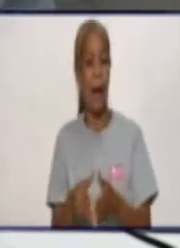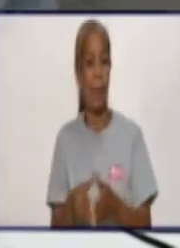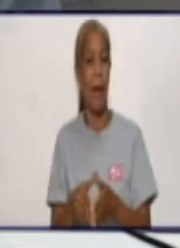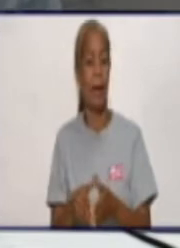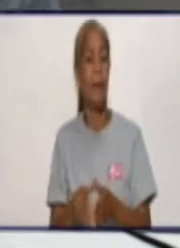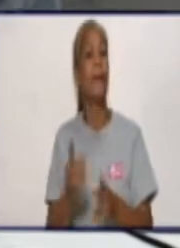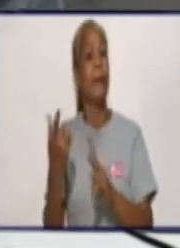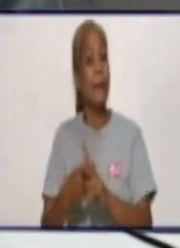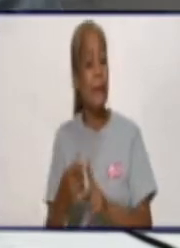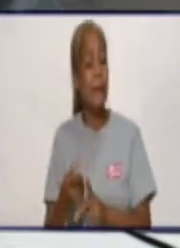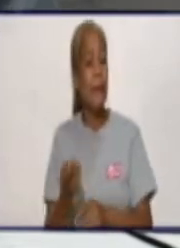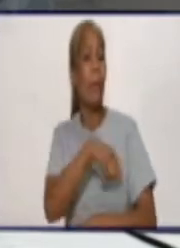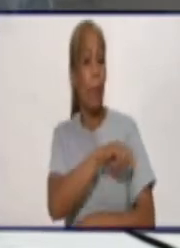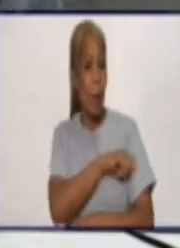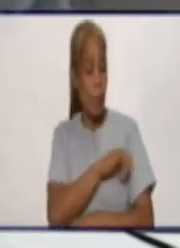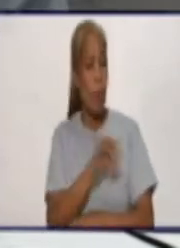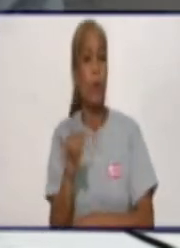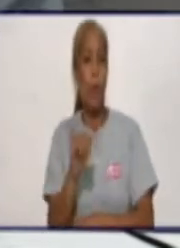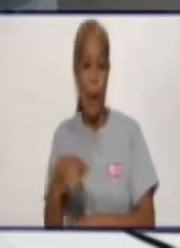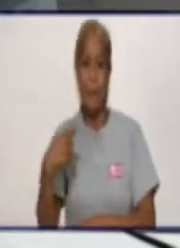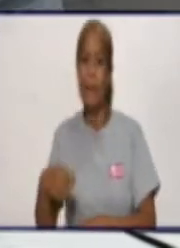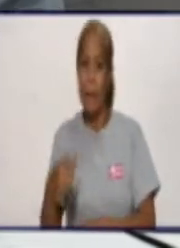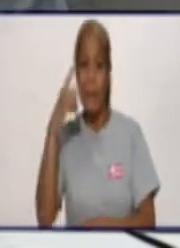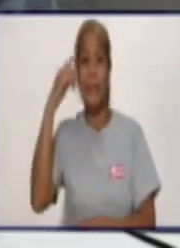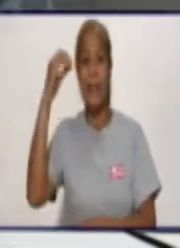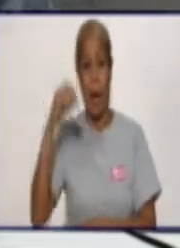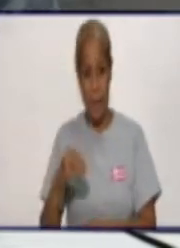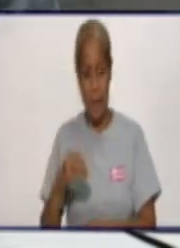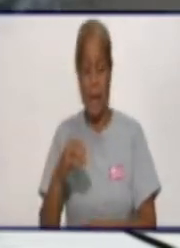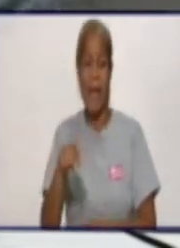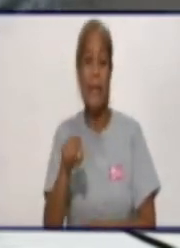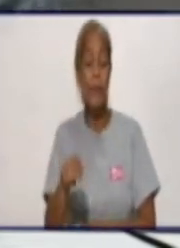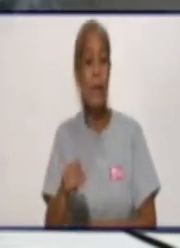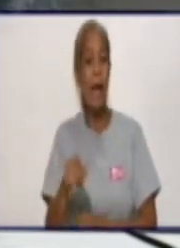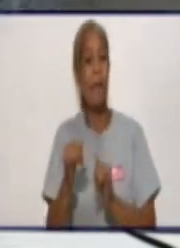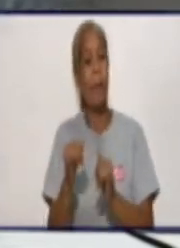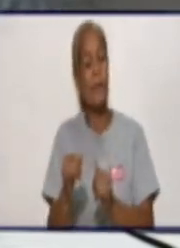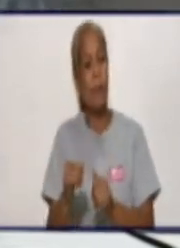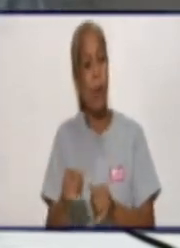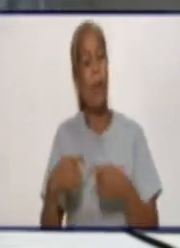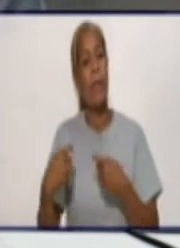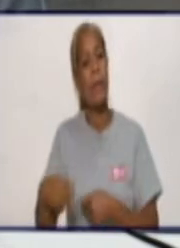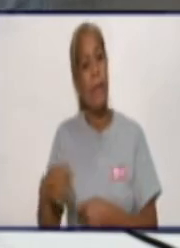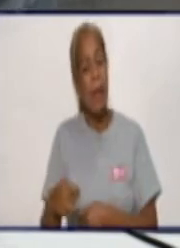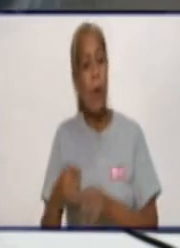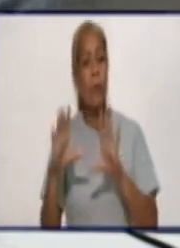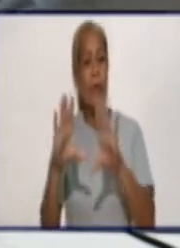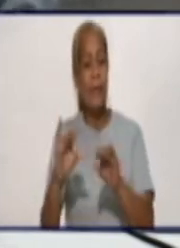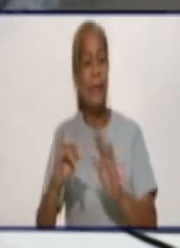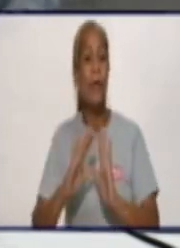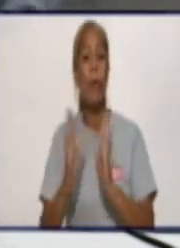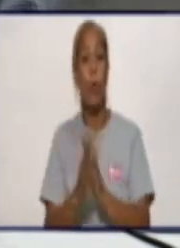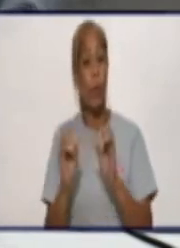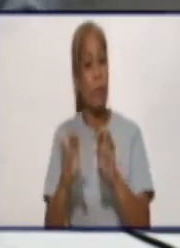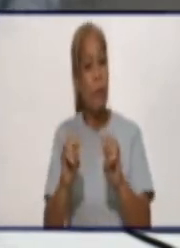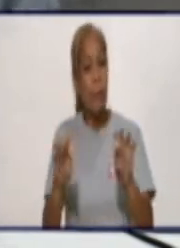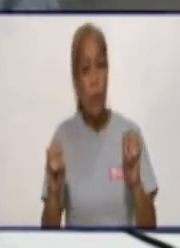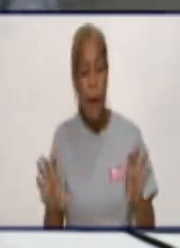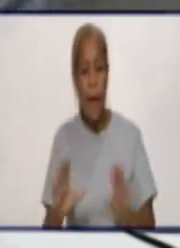tiene que saber esto y disfrutarlo también eso tenemos que decirlo en las redes o tenemos que decir solo a nuestros enemigos y con qué vacuna